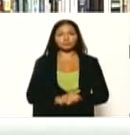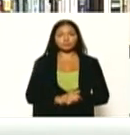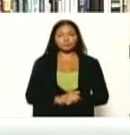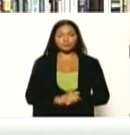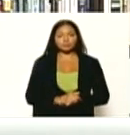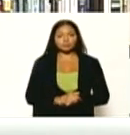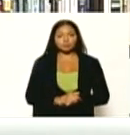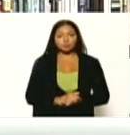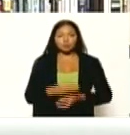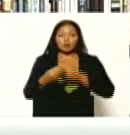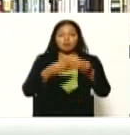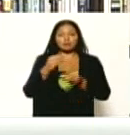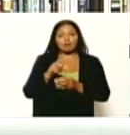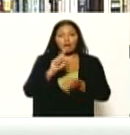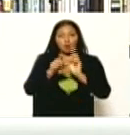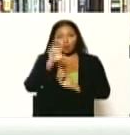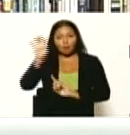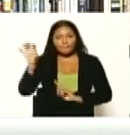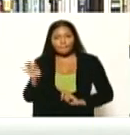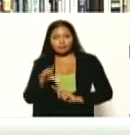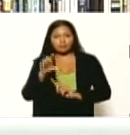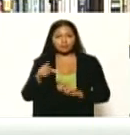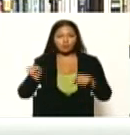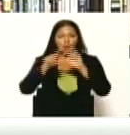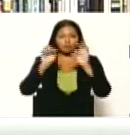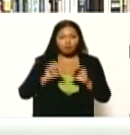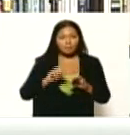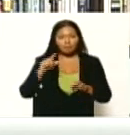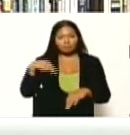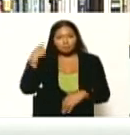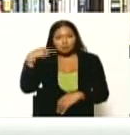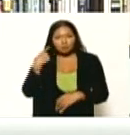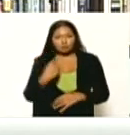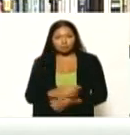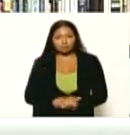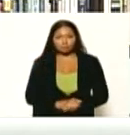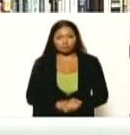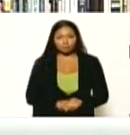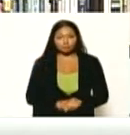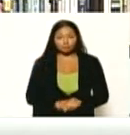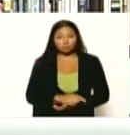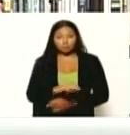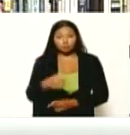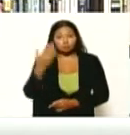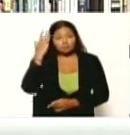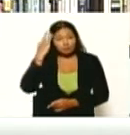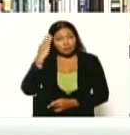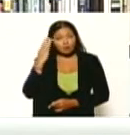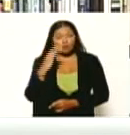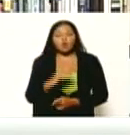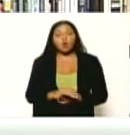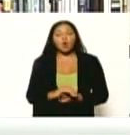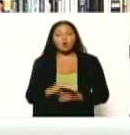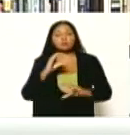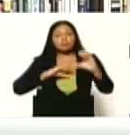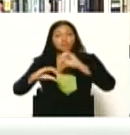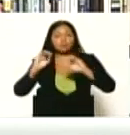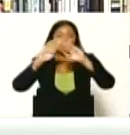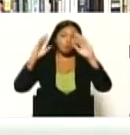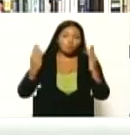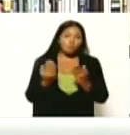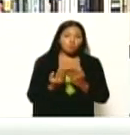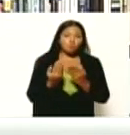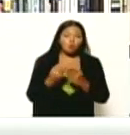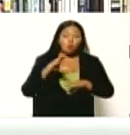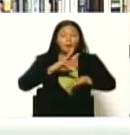Lo que se hace en algunos países, una cosa como de loco. Cuando se sabe, los científicos del mundo, los médicos del mundo